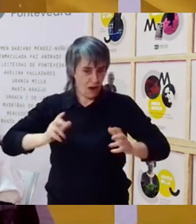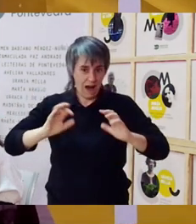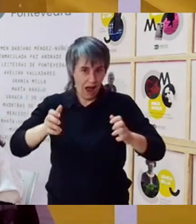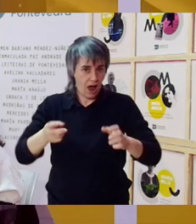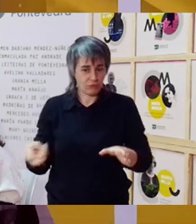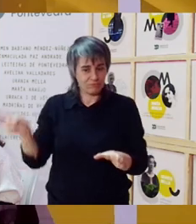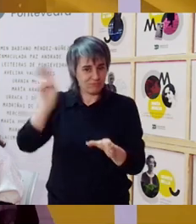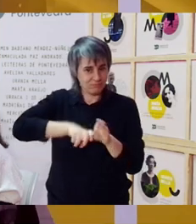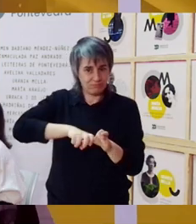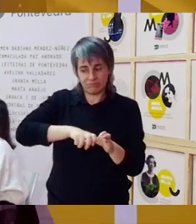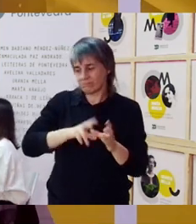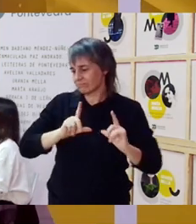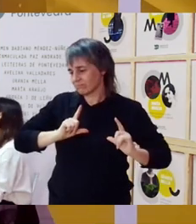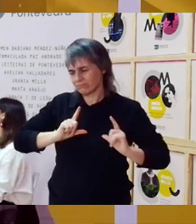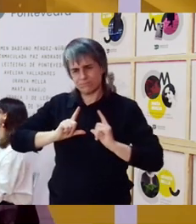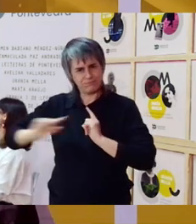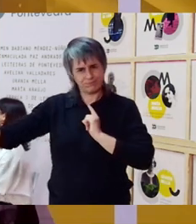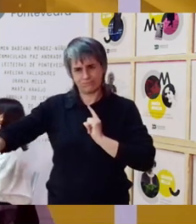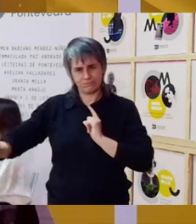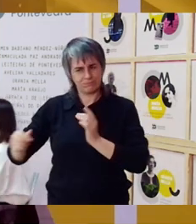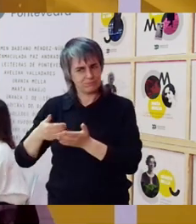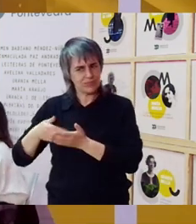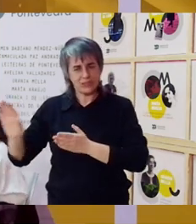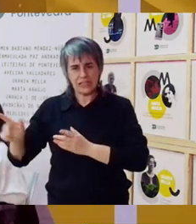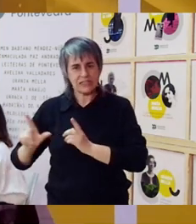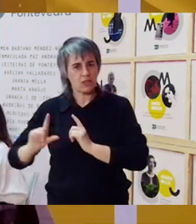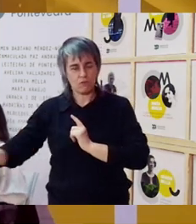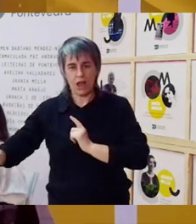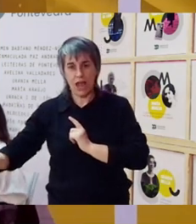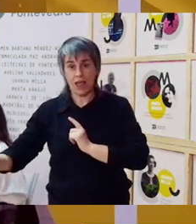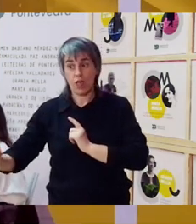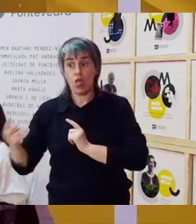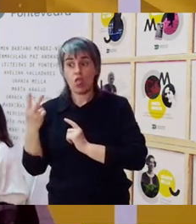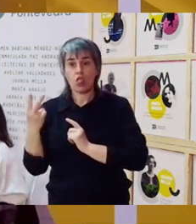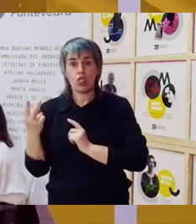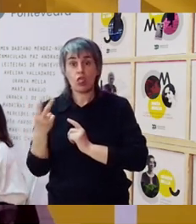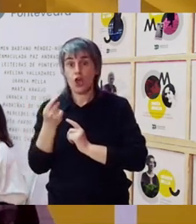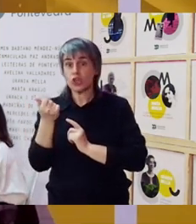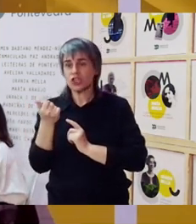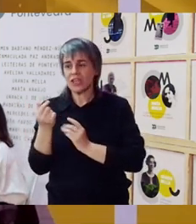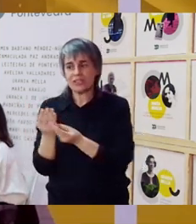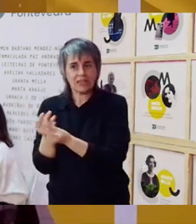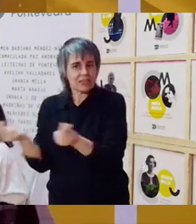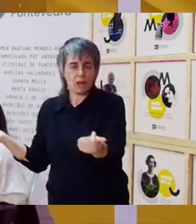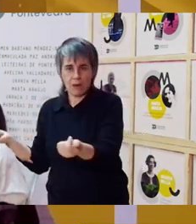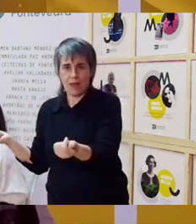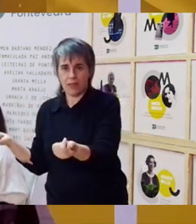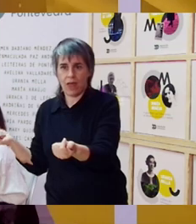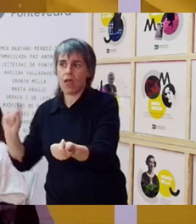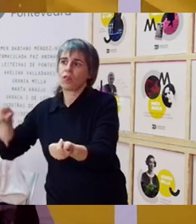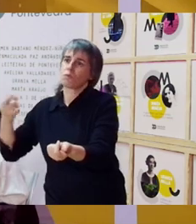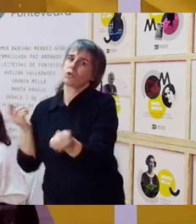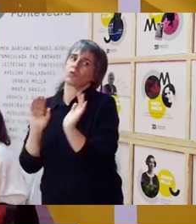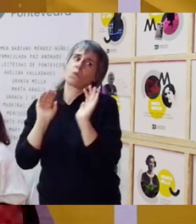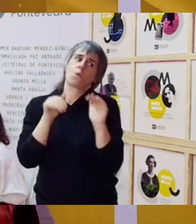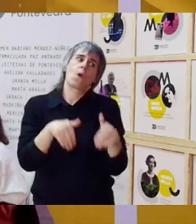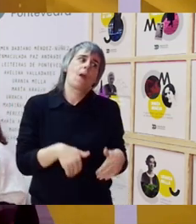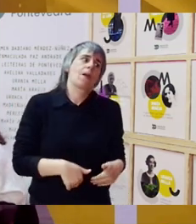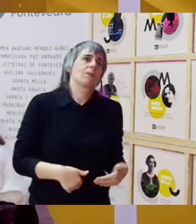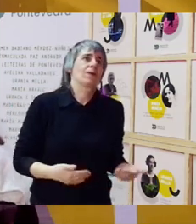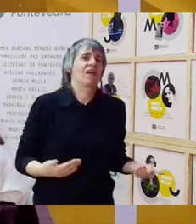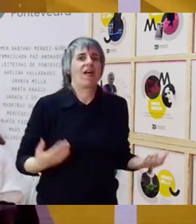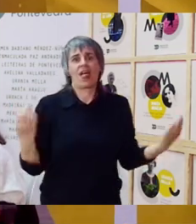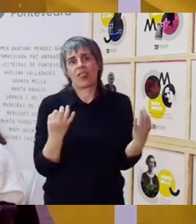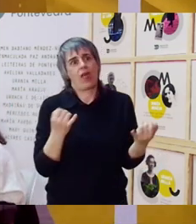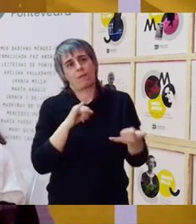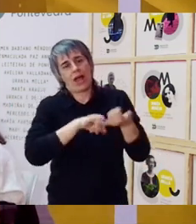pois escaparon, desapareceron 2 días, e ao volver, claro, teste que casar, despois de estar 2 días cun home,